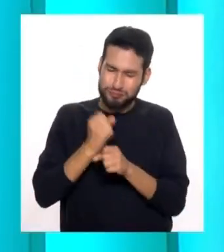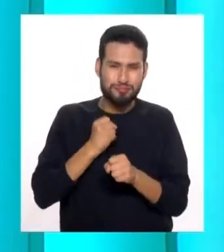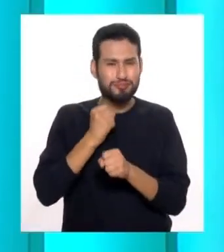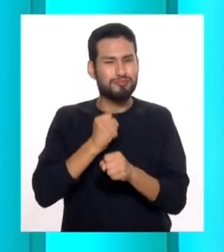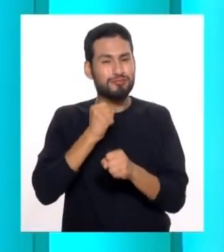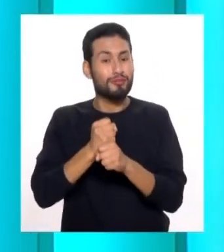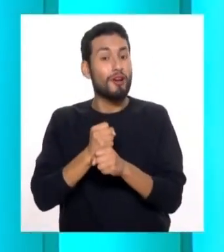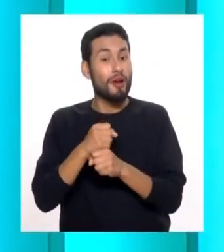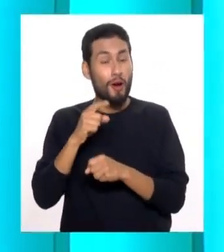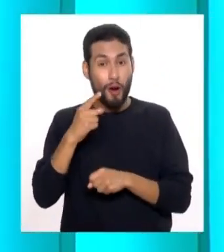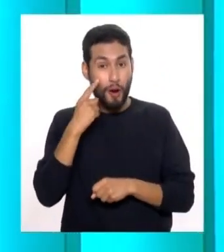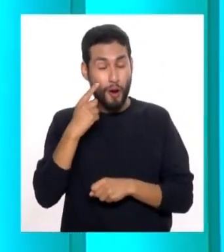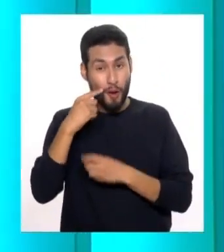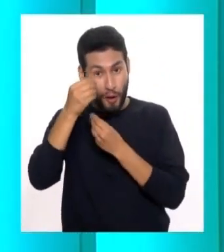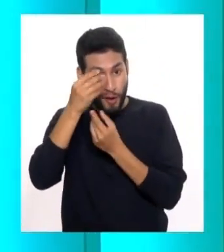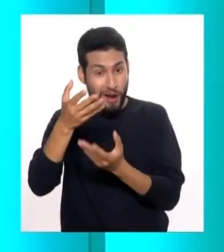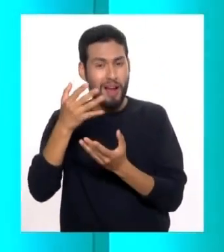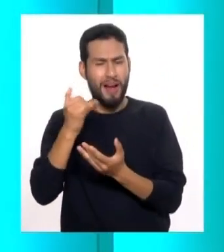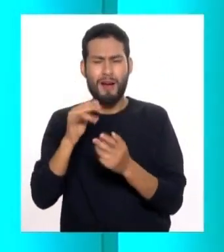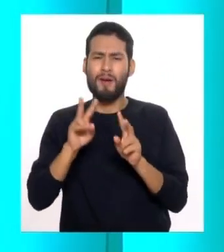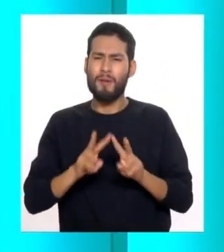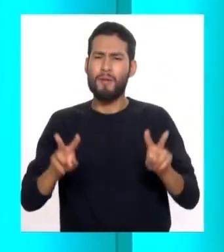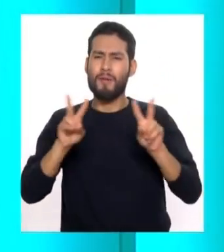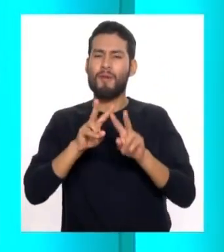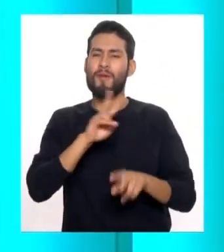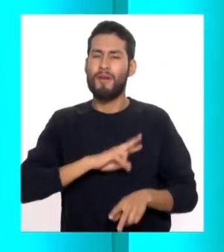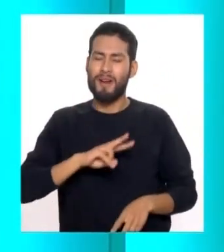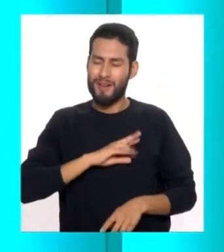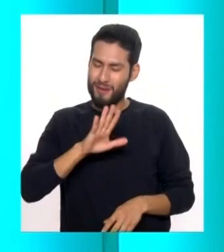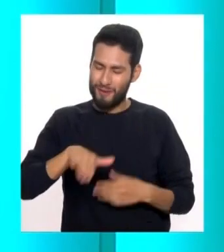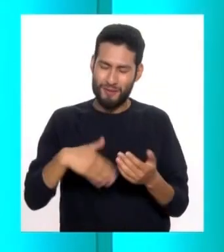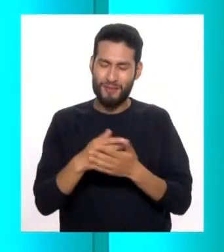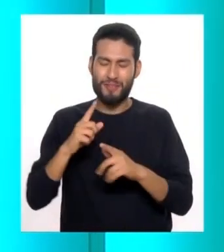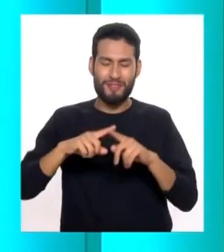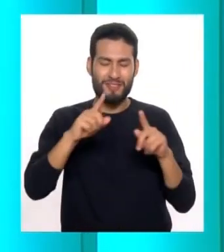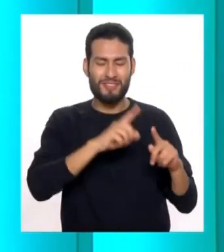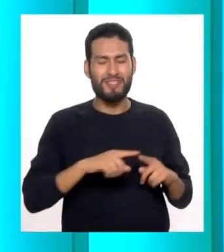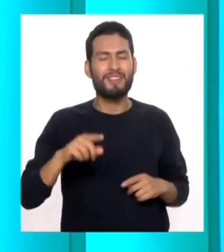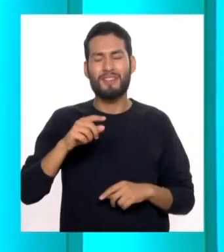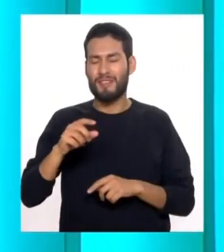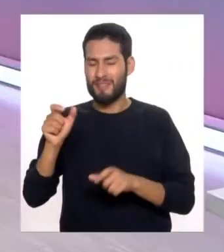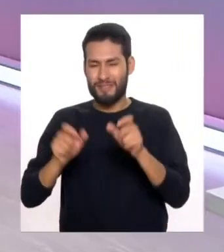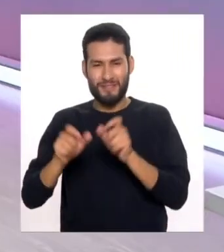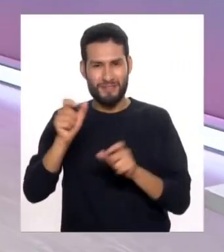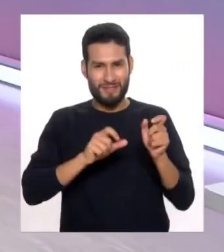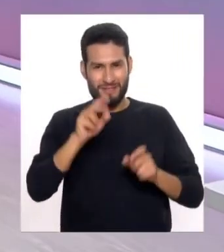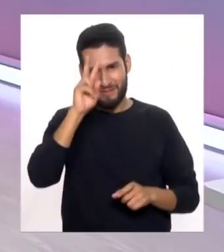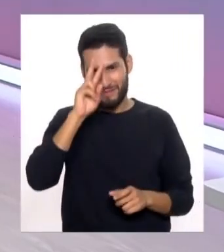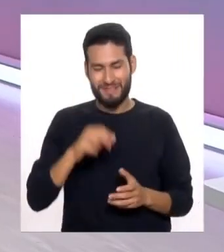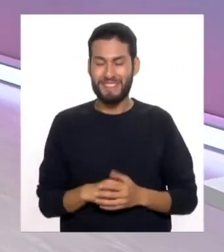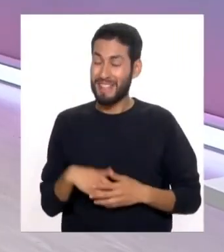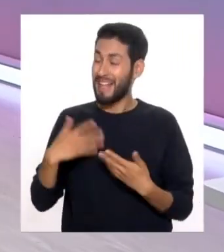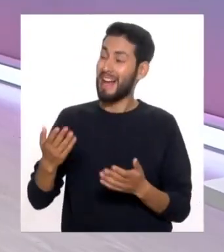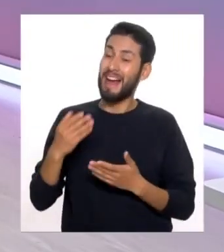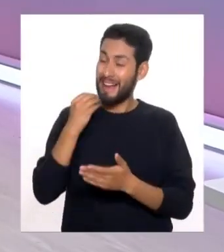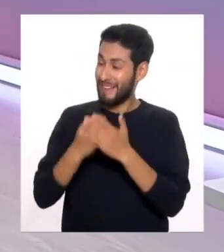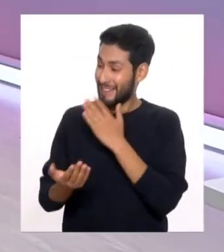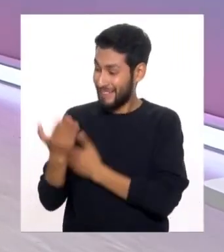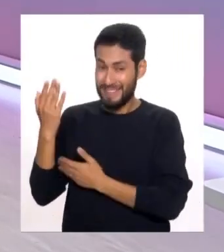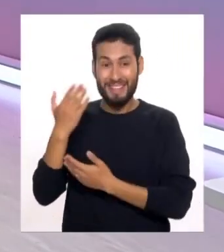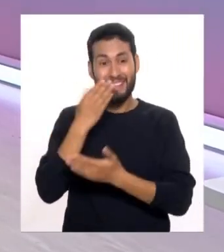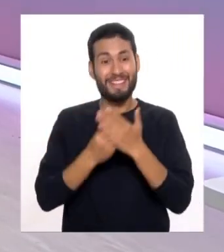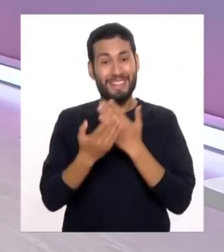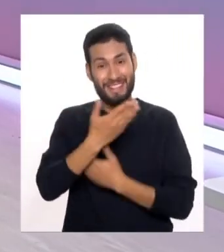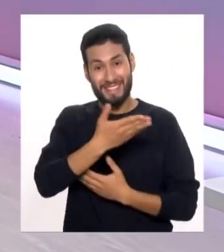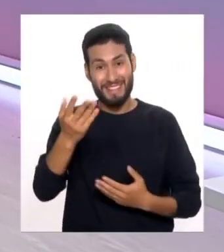no solamente conocimiento, sino valores a todos nuestros ciudadanos en el país. Doctor, buenos días a todo el Perú